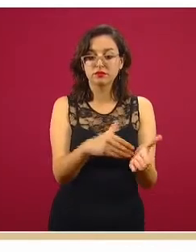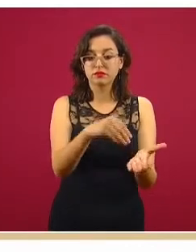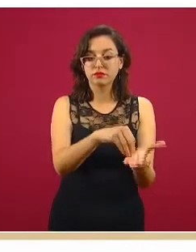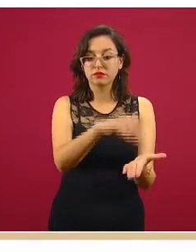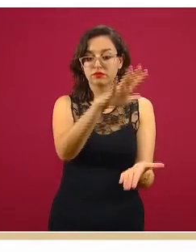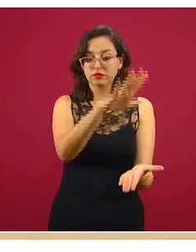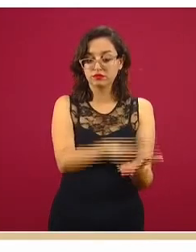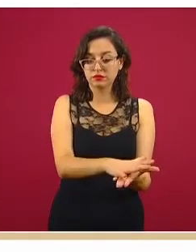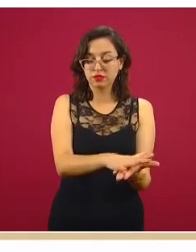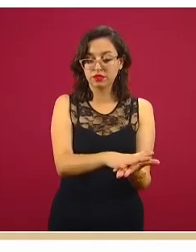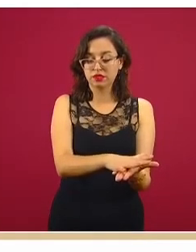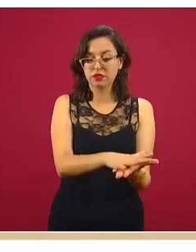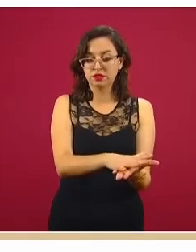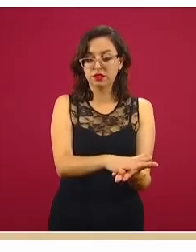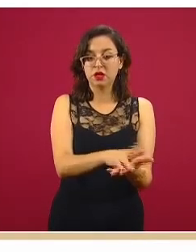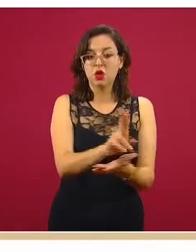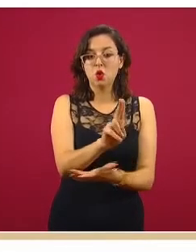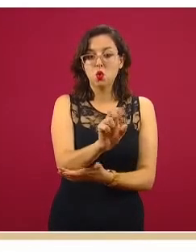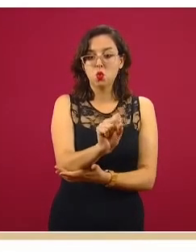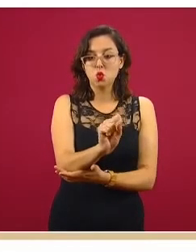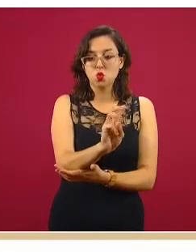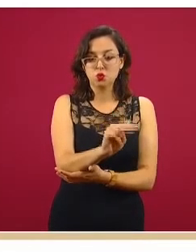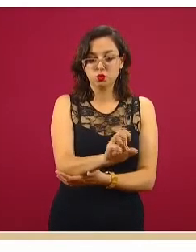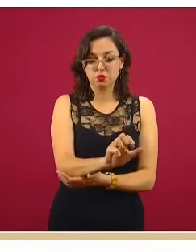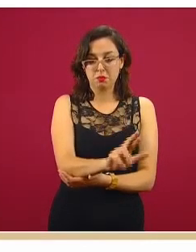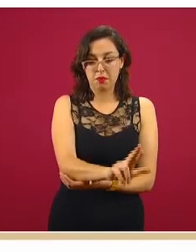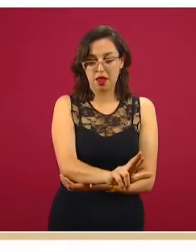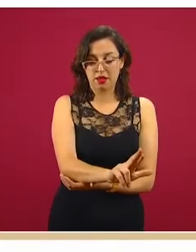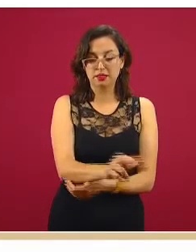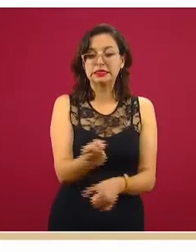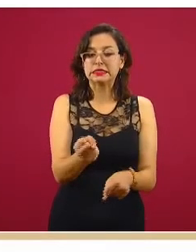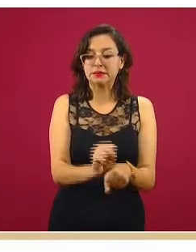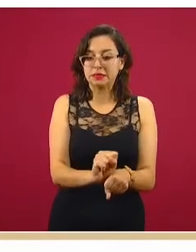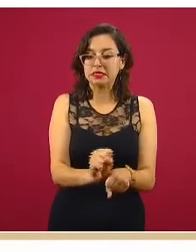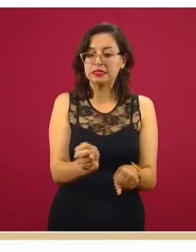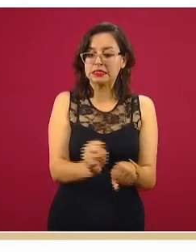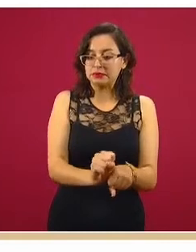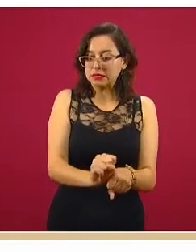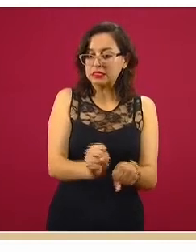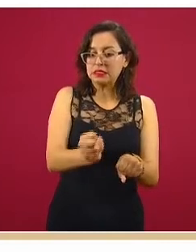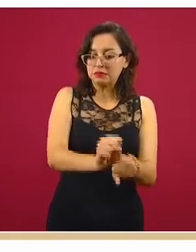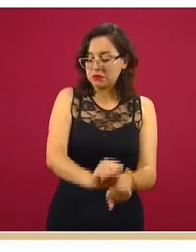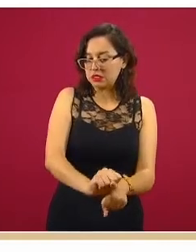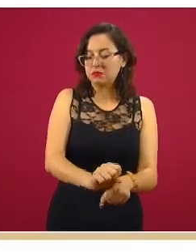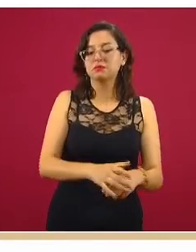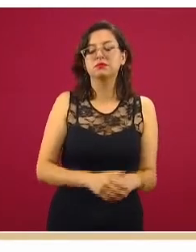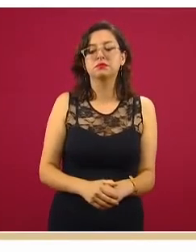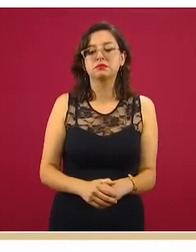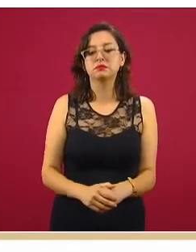notificaciones de esto en las USMER. Cada semana tiene su propia cantidad.